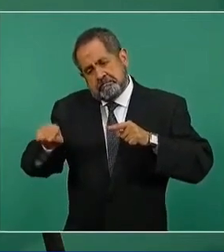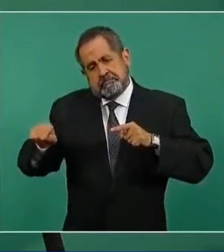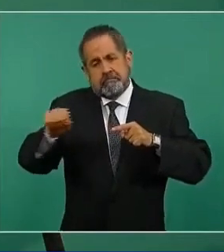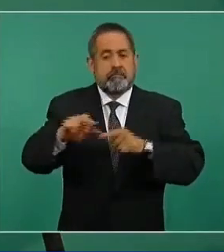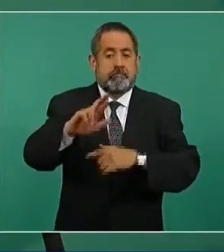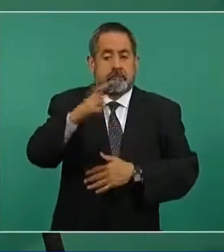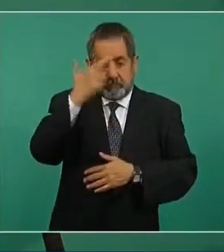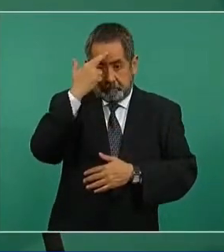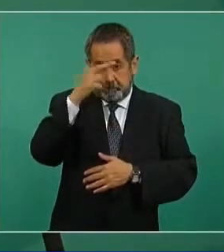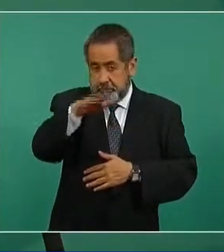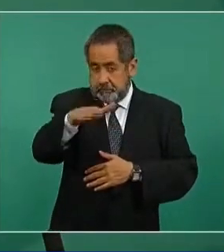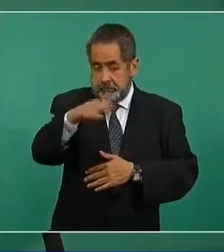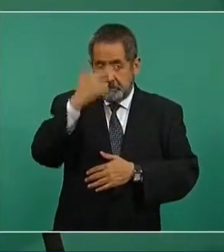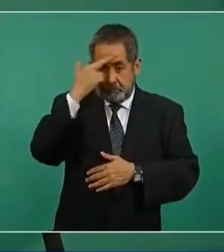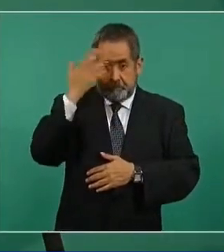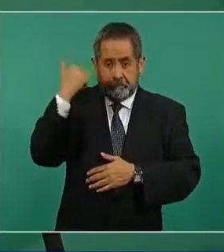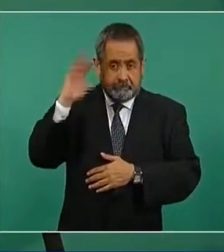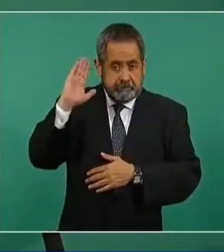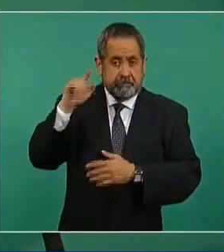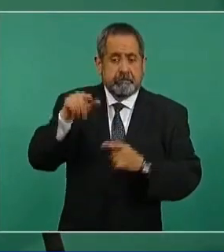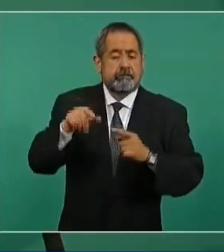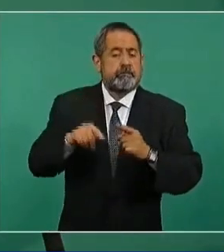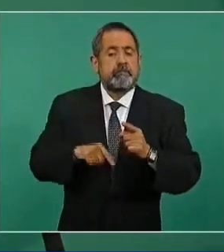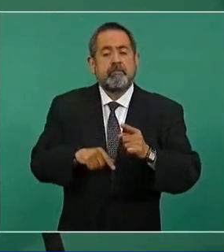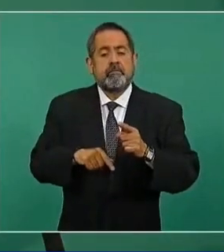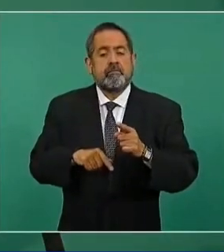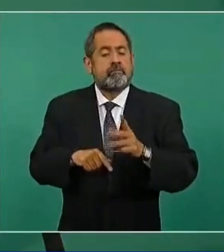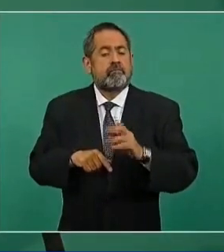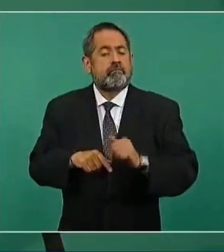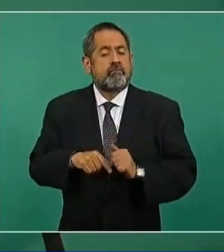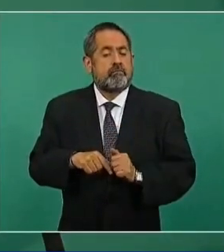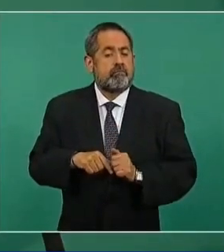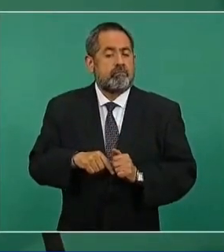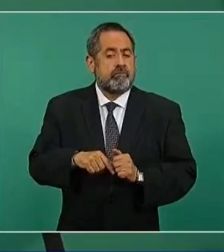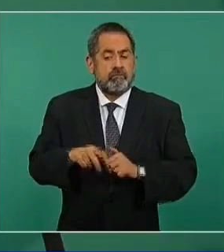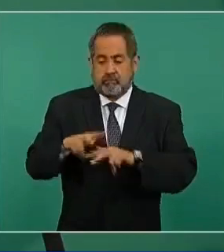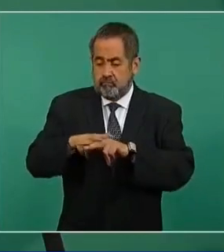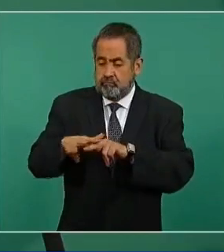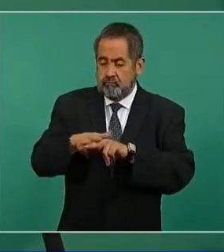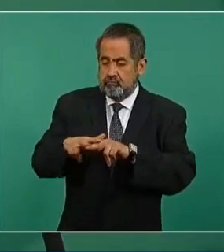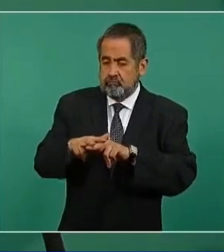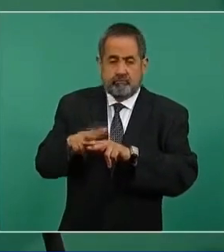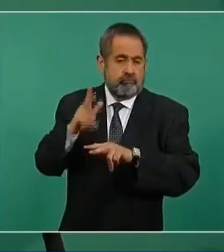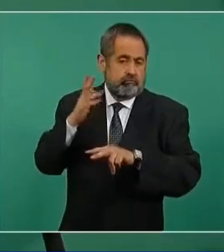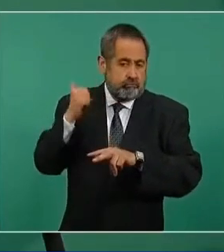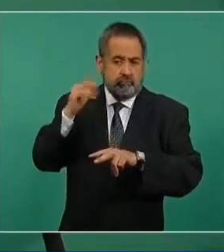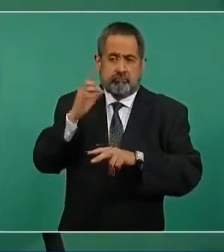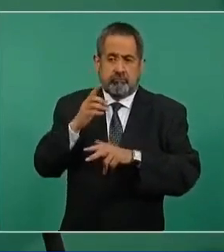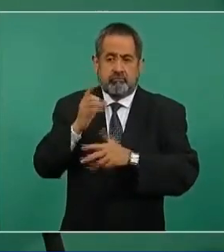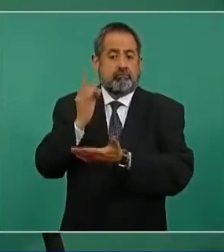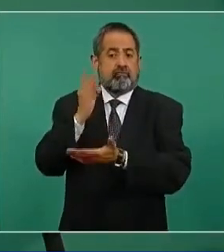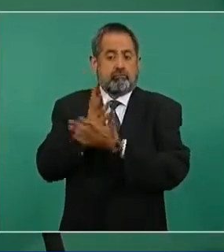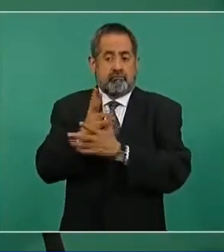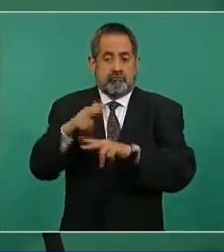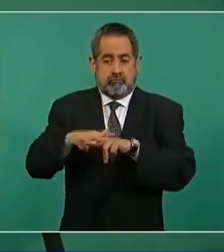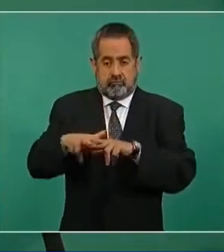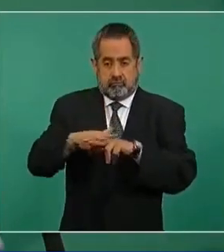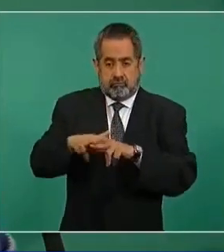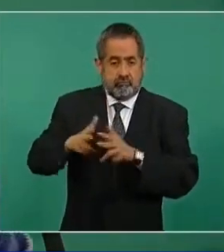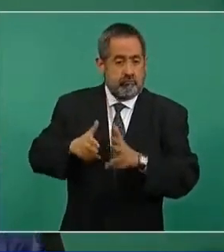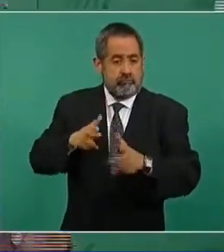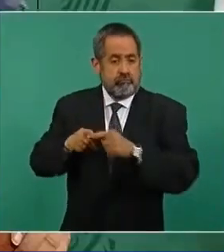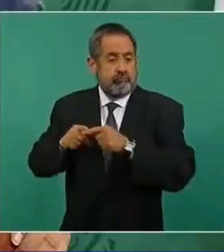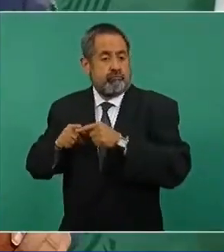porque acuérdense que el único ferrocarril que existía portante hacia la Ciudad